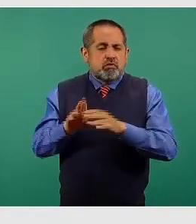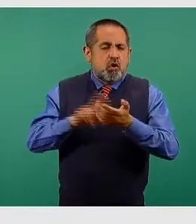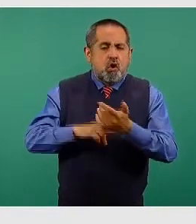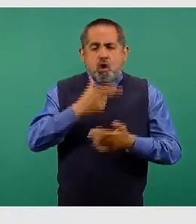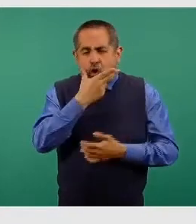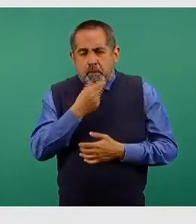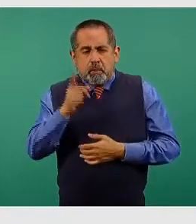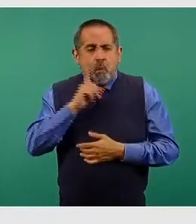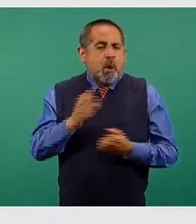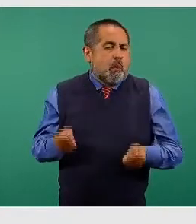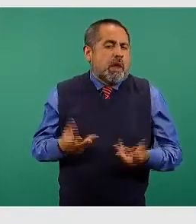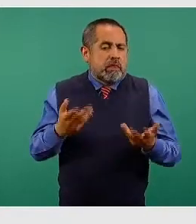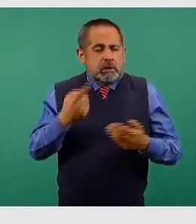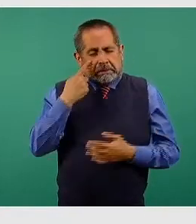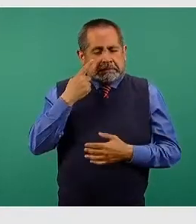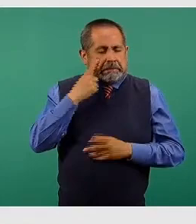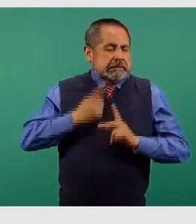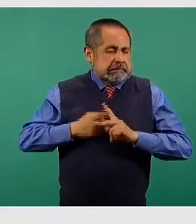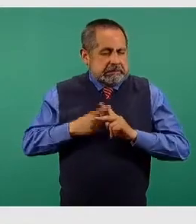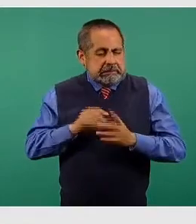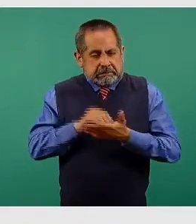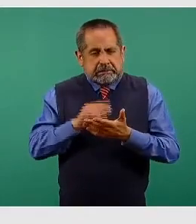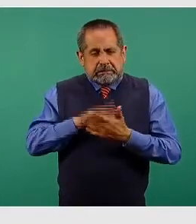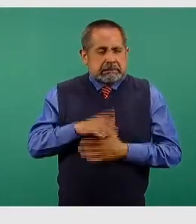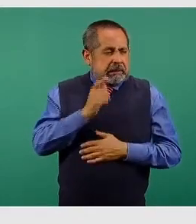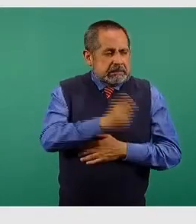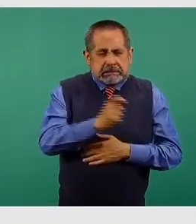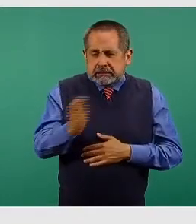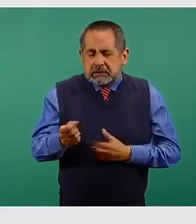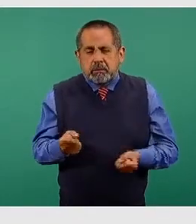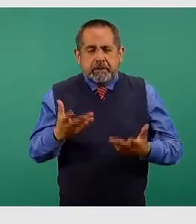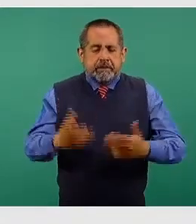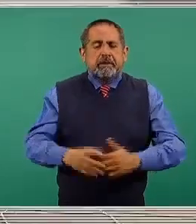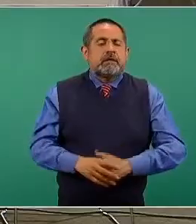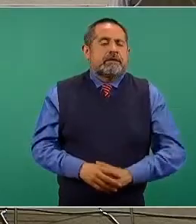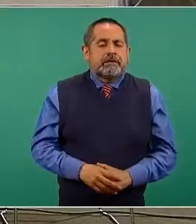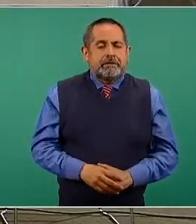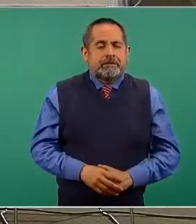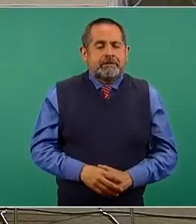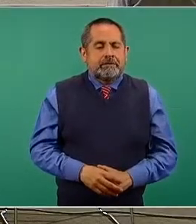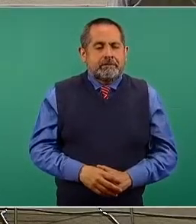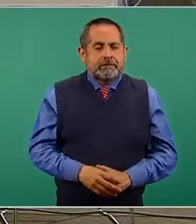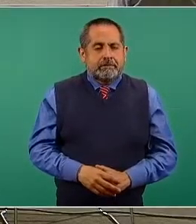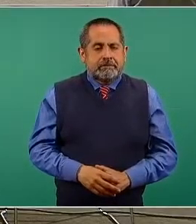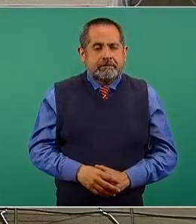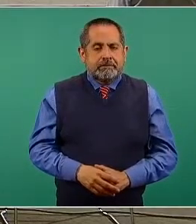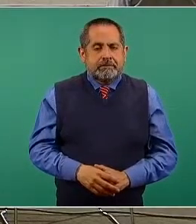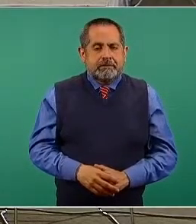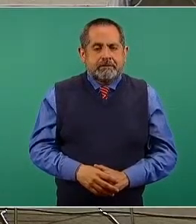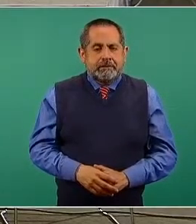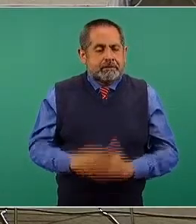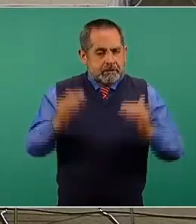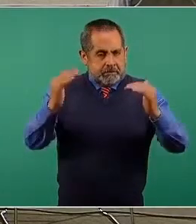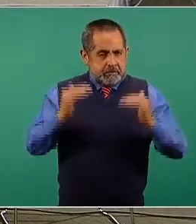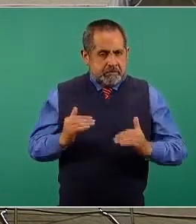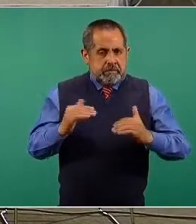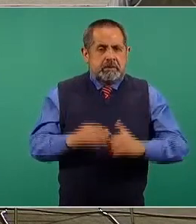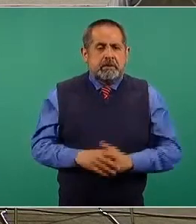de hombre y mujer para efectos de la identificación. Si vemos la siguiente diapositiva,